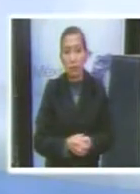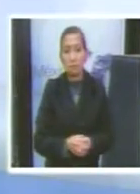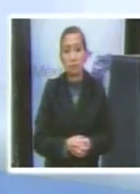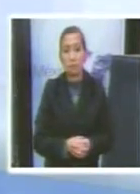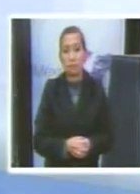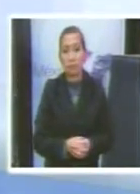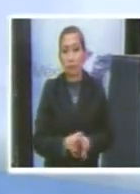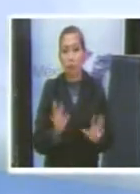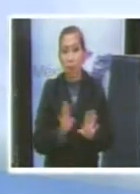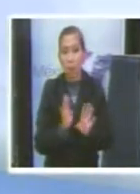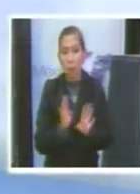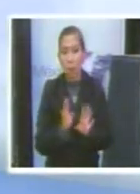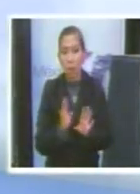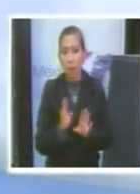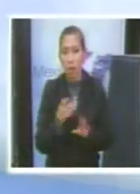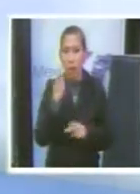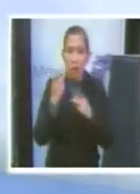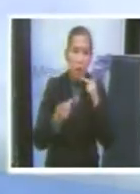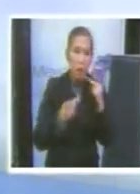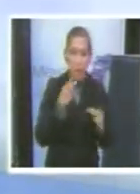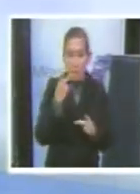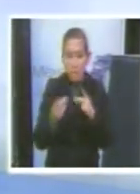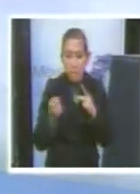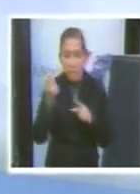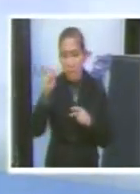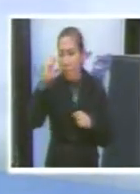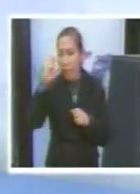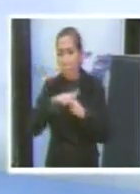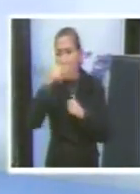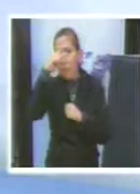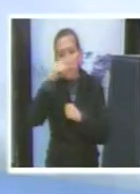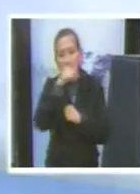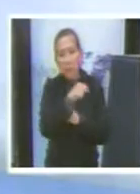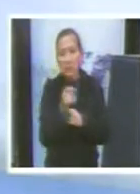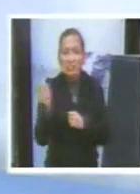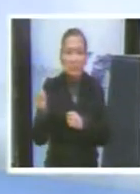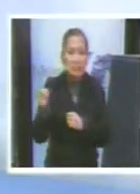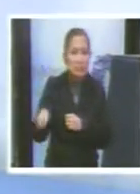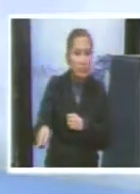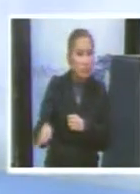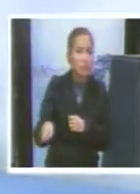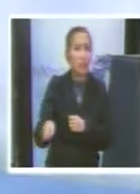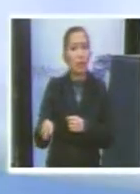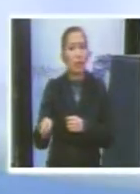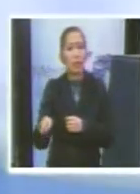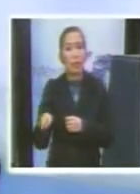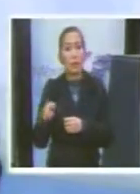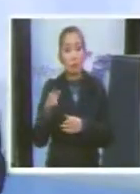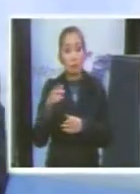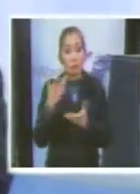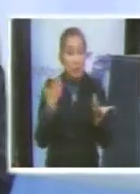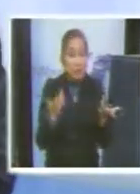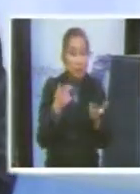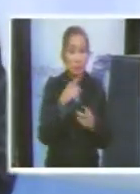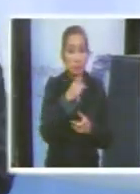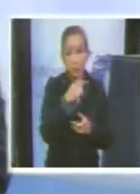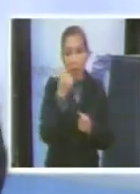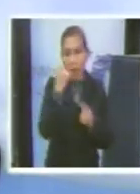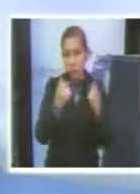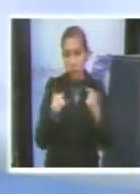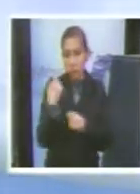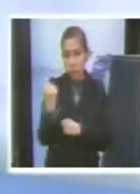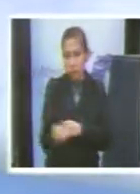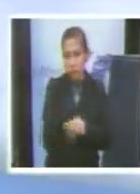y sin más prolegómenos, ¿qué es Europa para México y sobre todo para quienes tenemos la